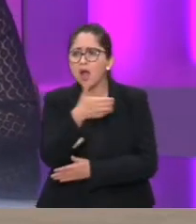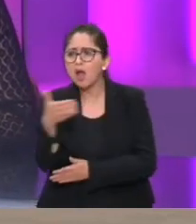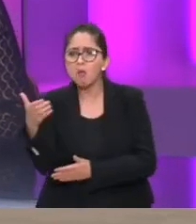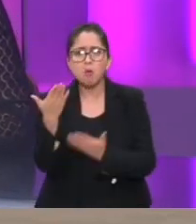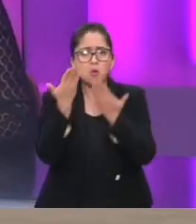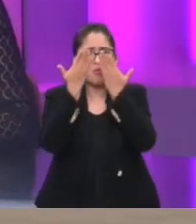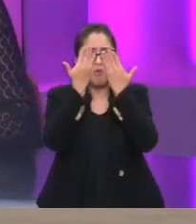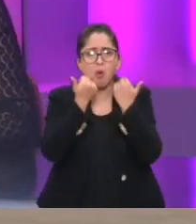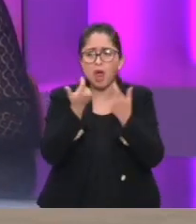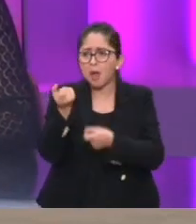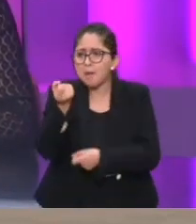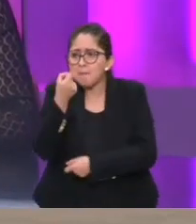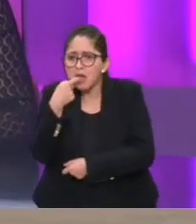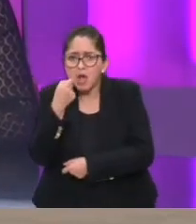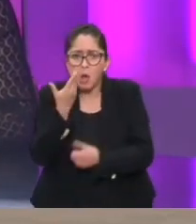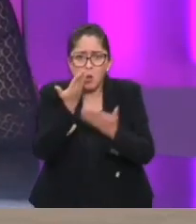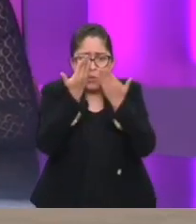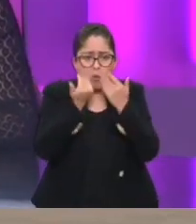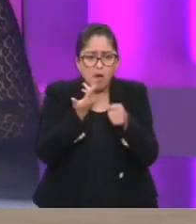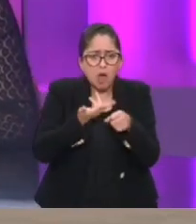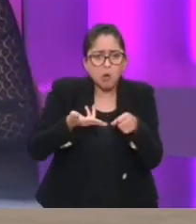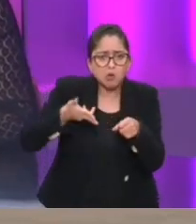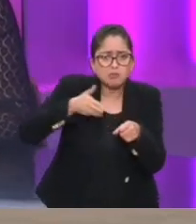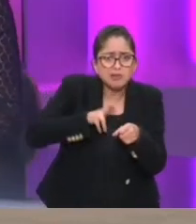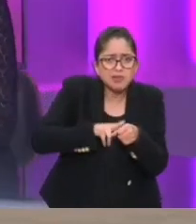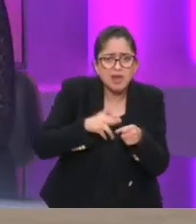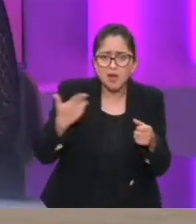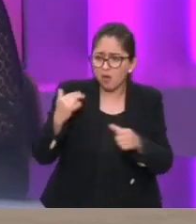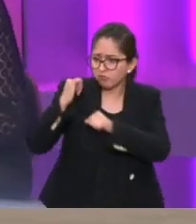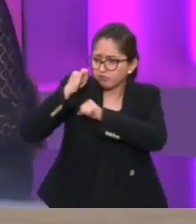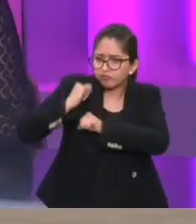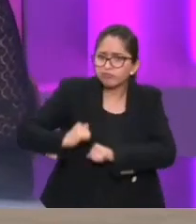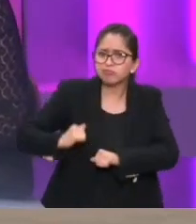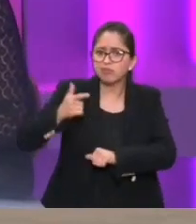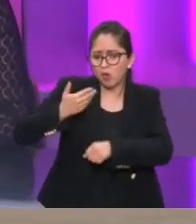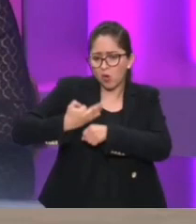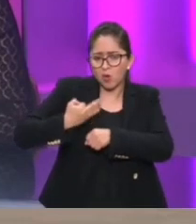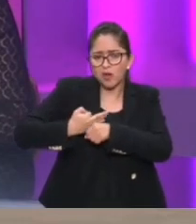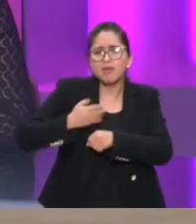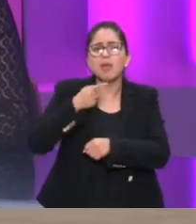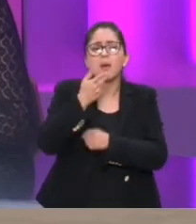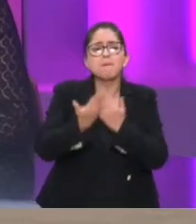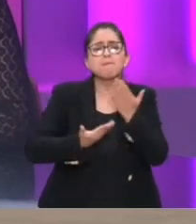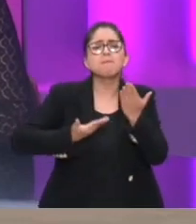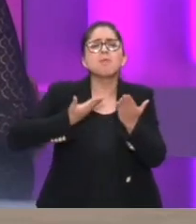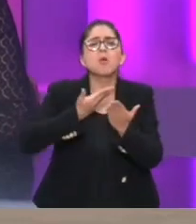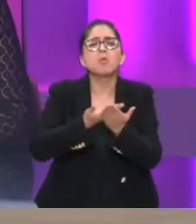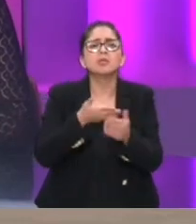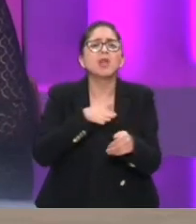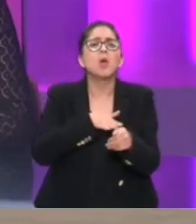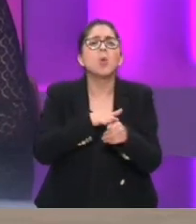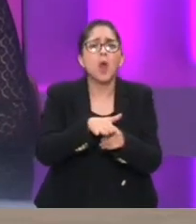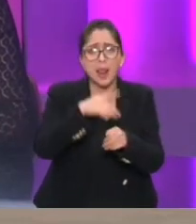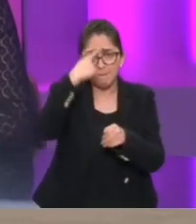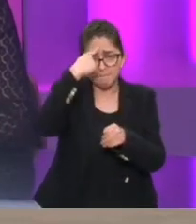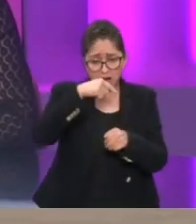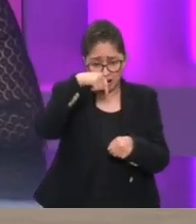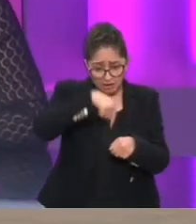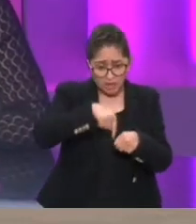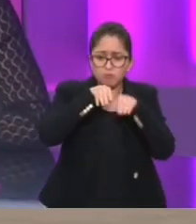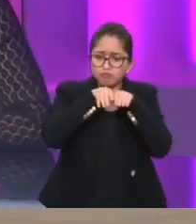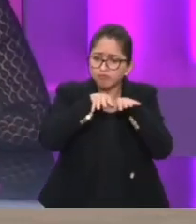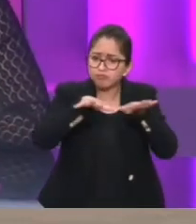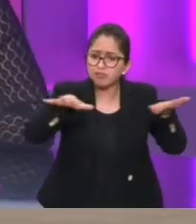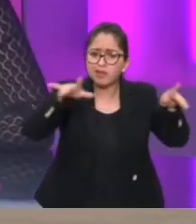servicios médicos ni hospitales. Desde el Poder Legislativo, que es el tema que nos atañe, ¿cuál es la propuesta para garantizar la cobertura pareja a zonas rurales